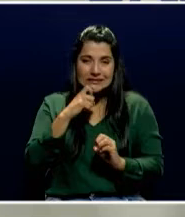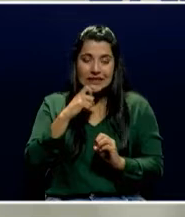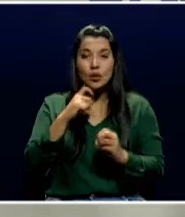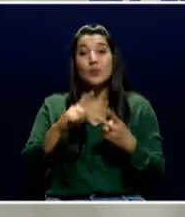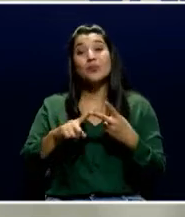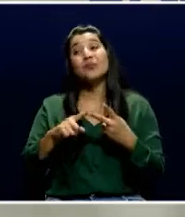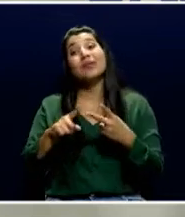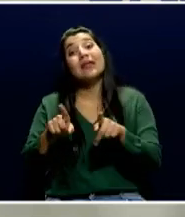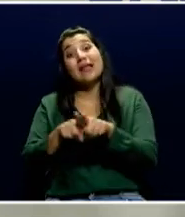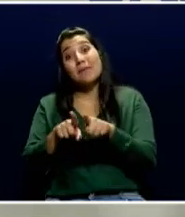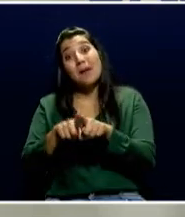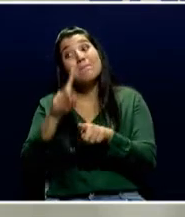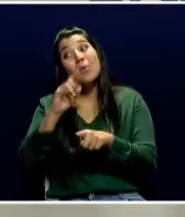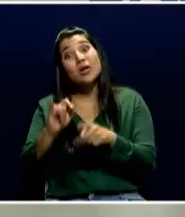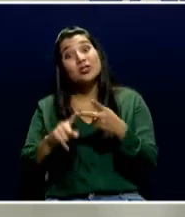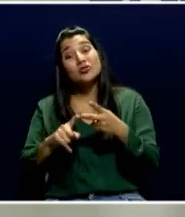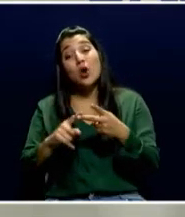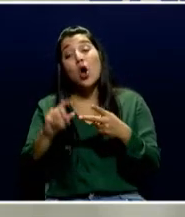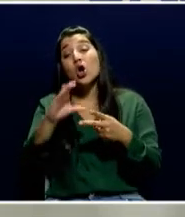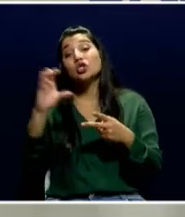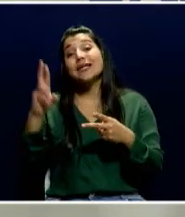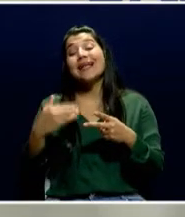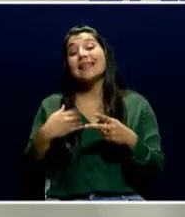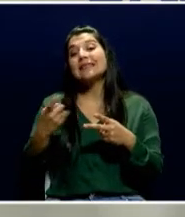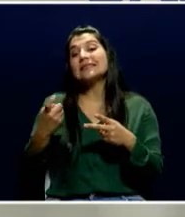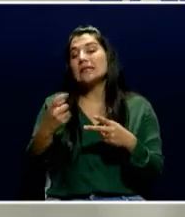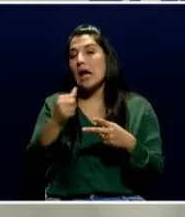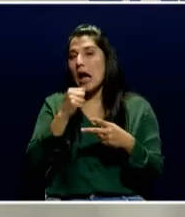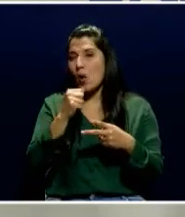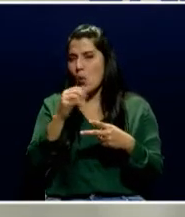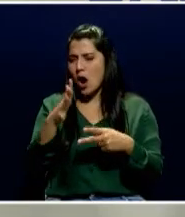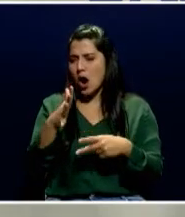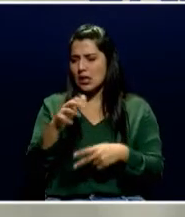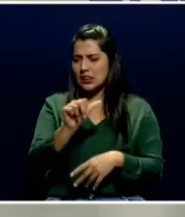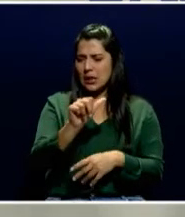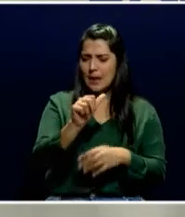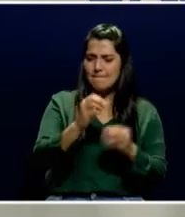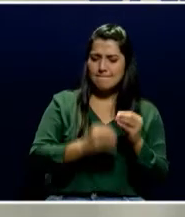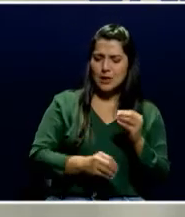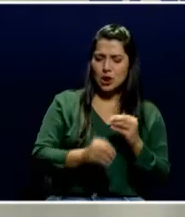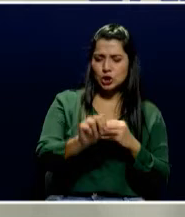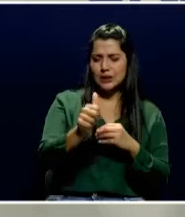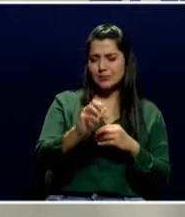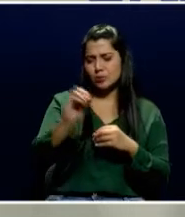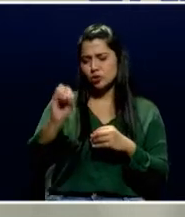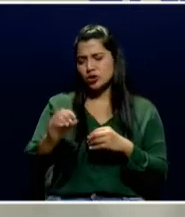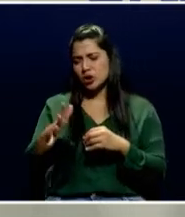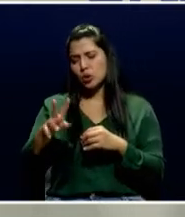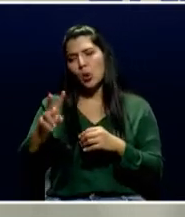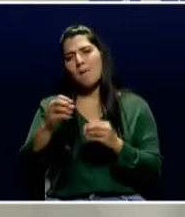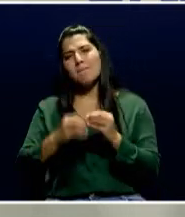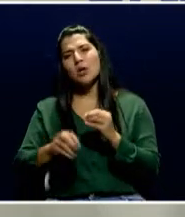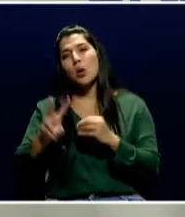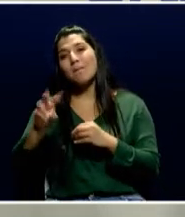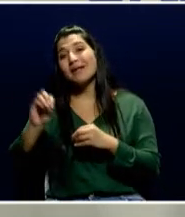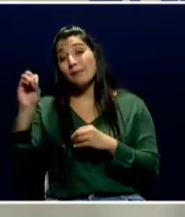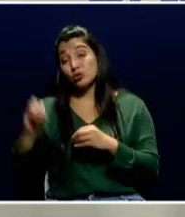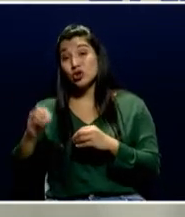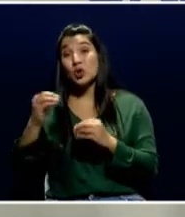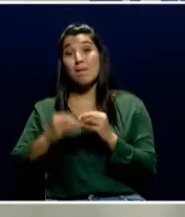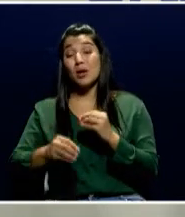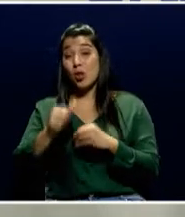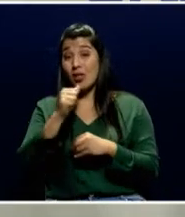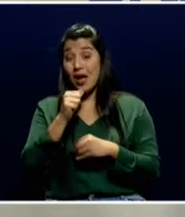hídrico. El Instituto Meteorológico Nacional nos habla entre un -10 a un -20% aproximadamente de déficit